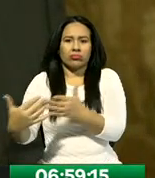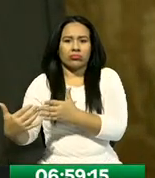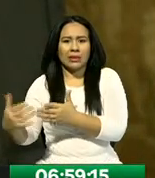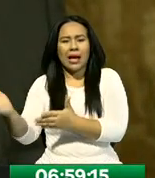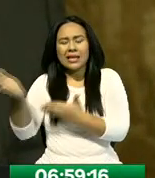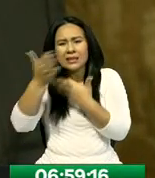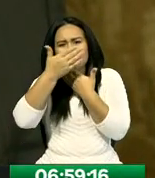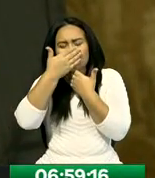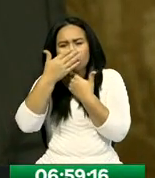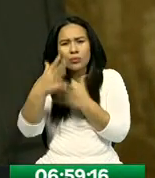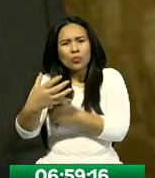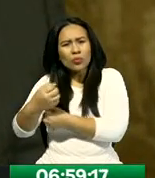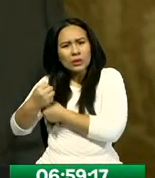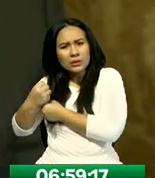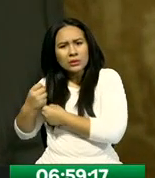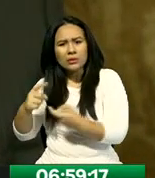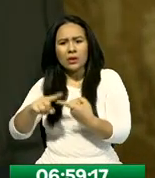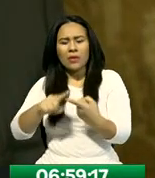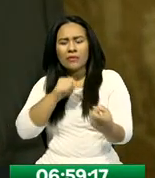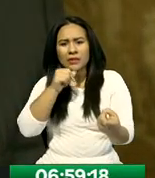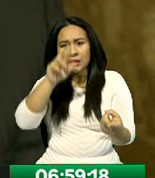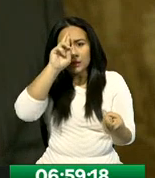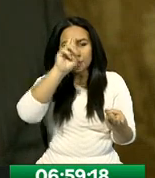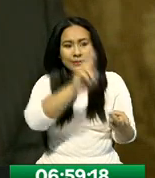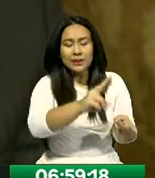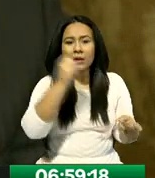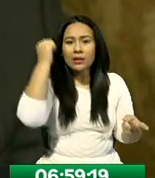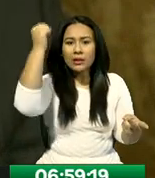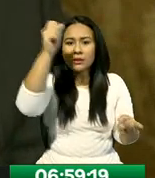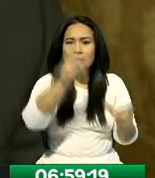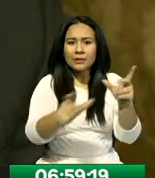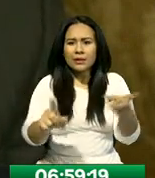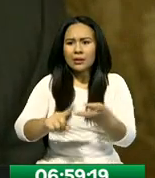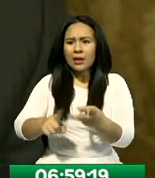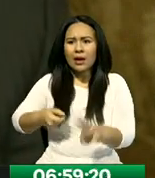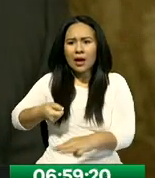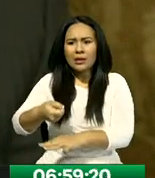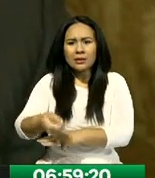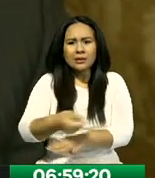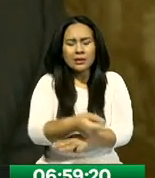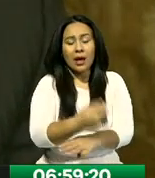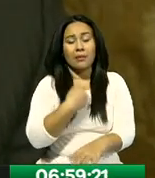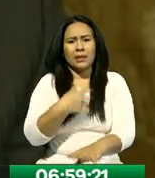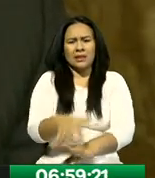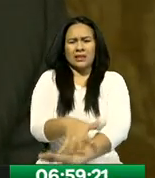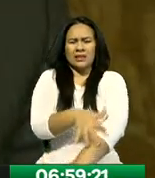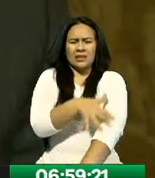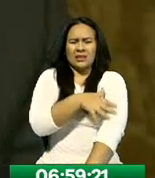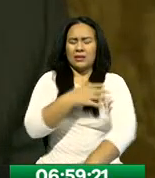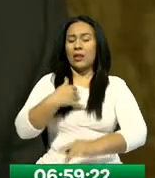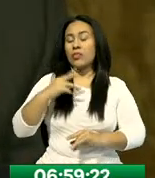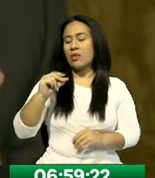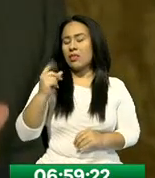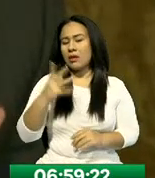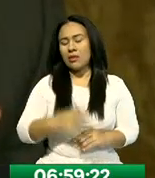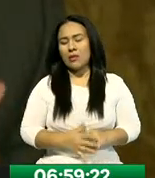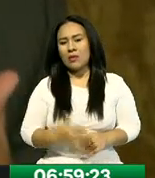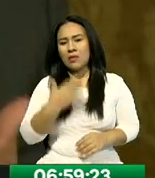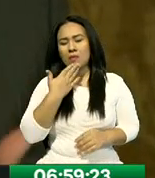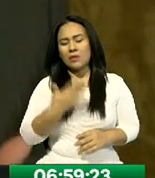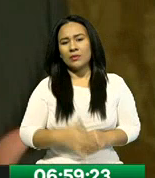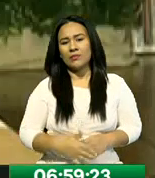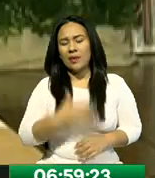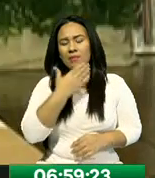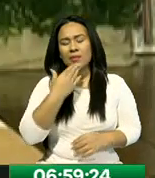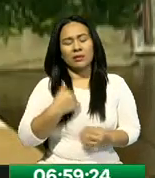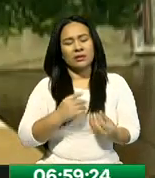secuestros, violaciones de los derechos humanos y asesinatos. Eso me espeluzna. Yo quisiera que eso no fuera